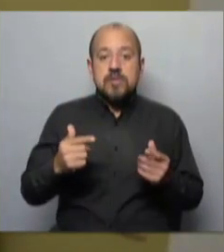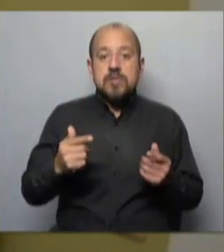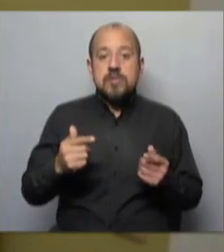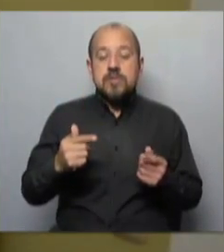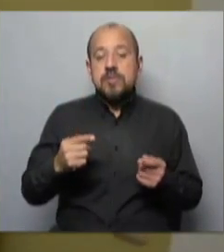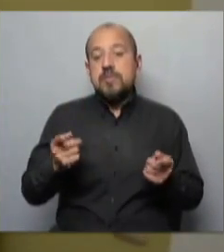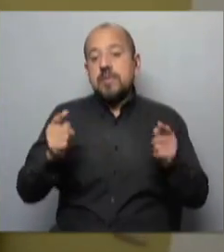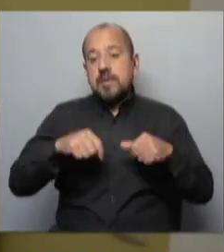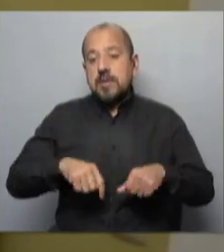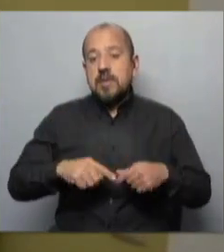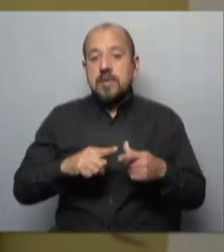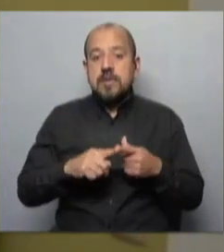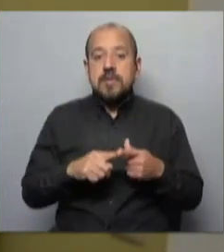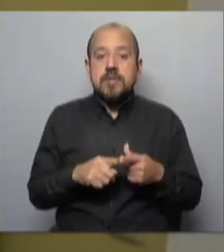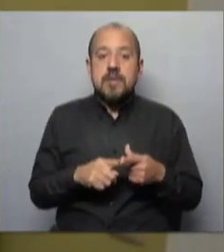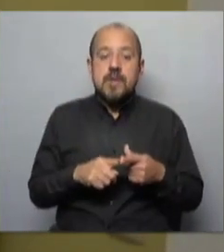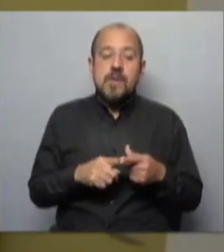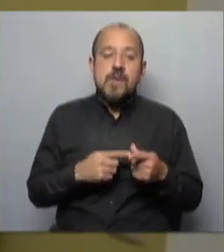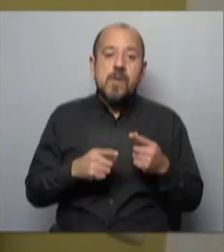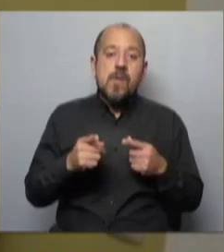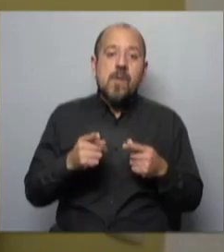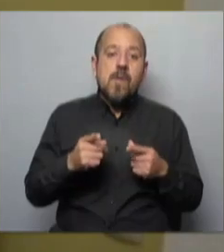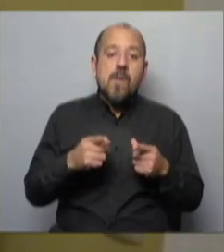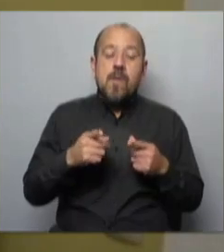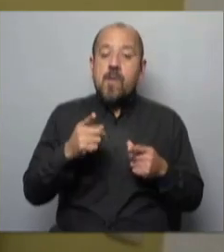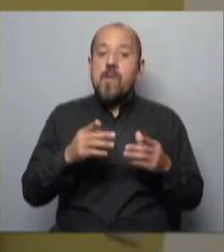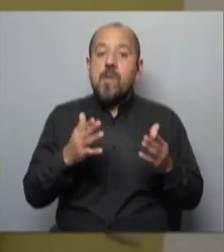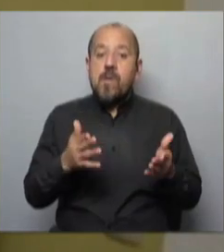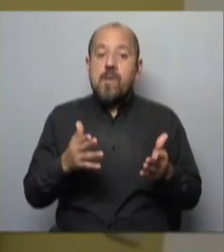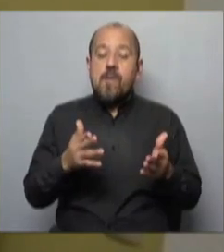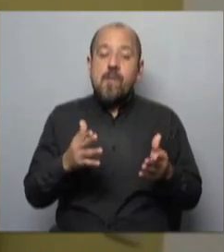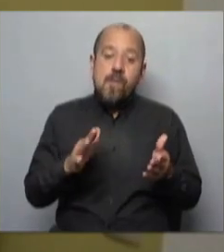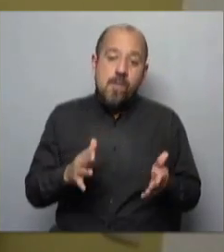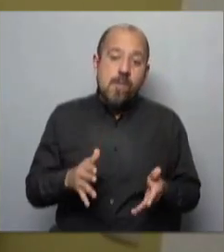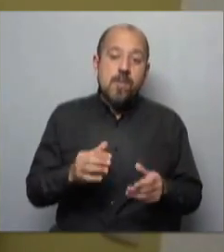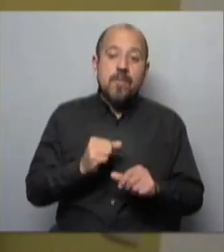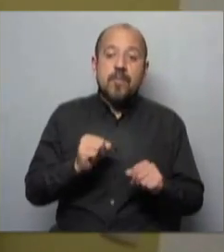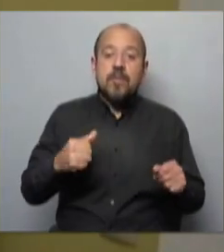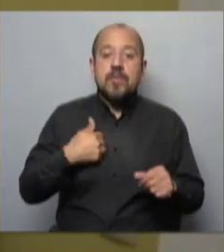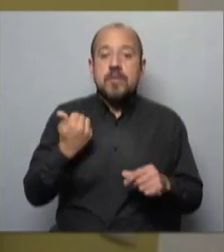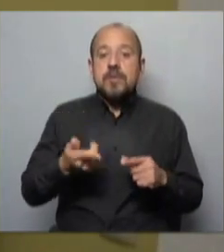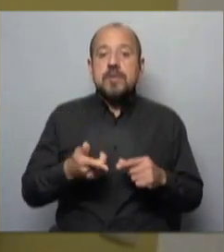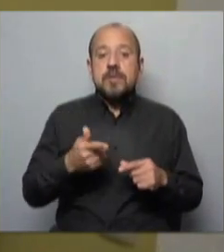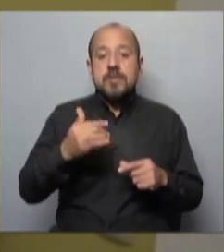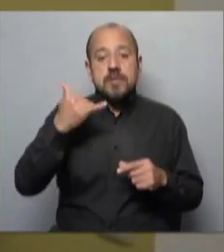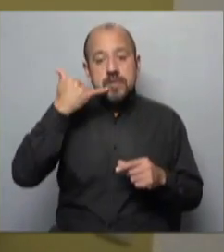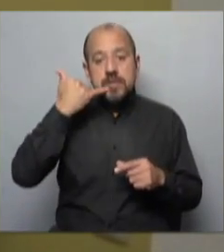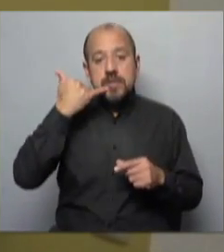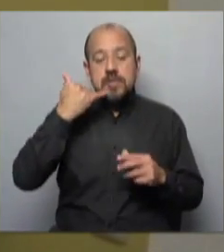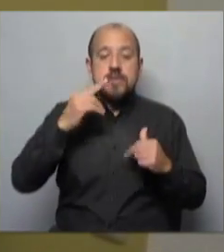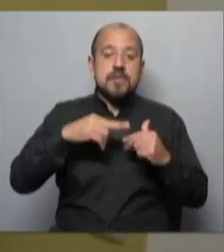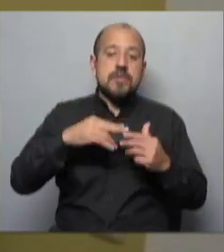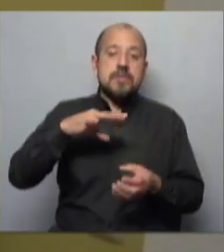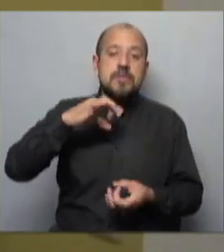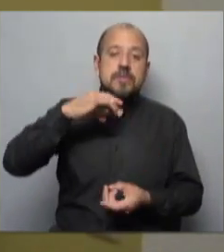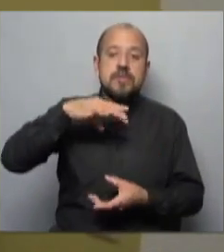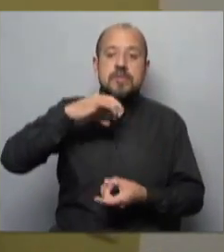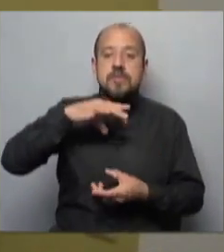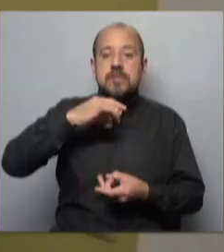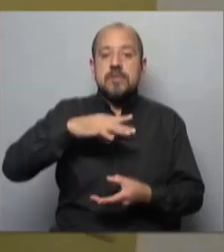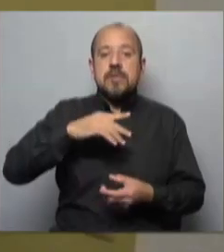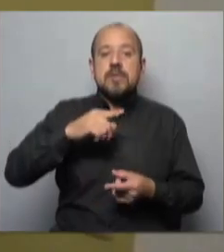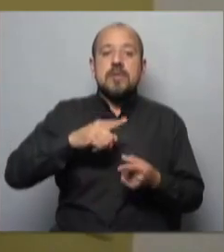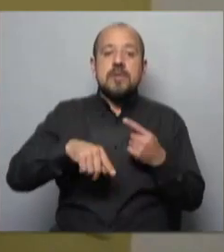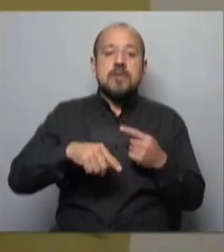entrar en el mercado y esta sería una una excelente vía de conseguir telefonía móvil datos móviles datos